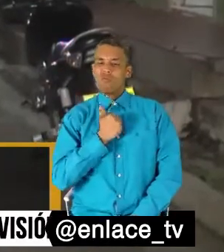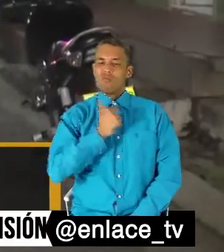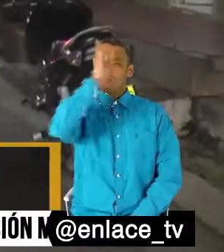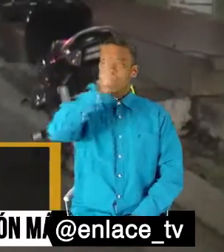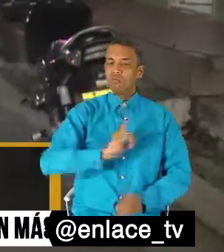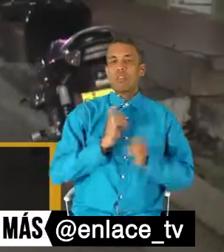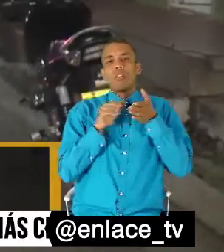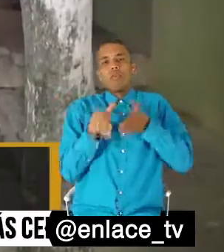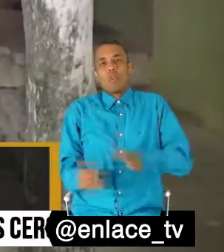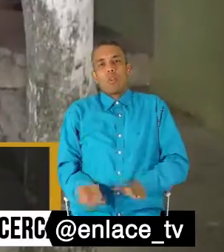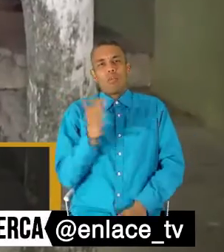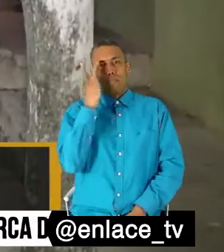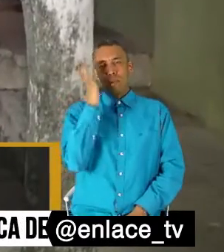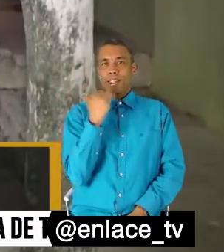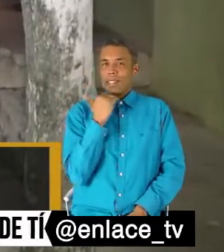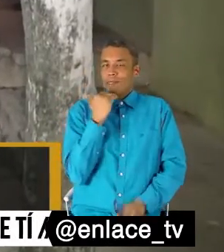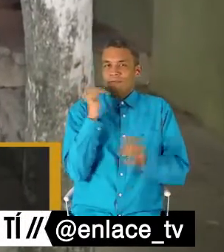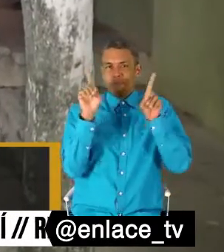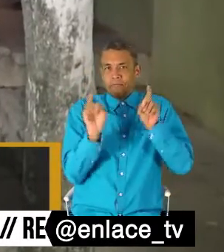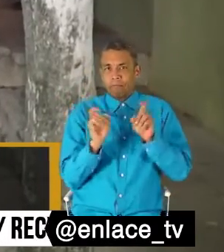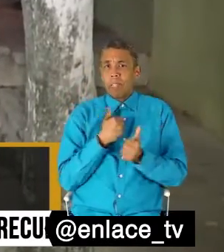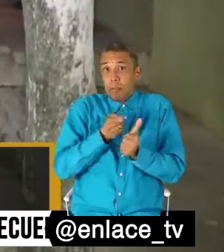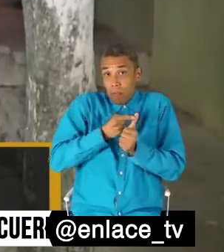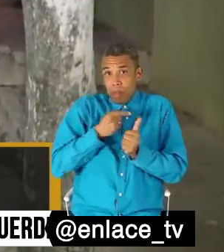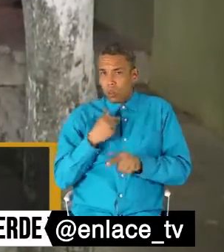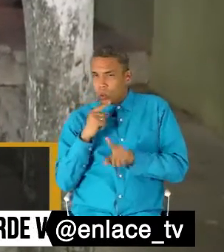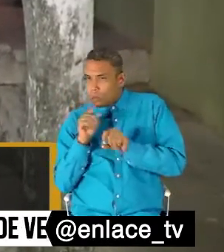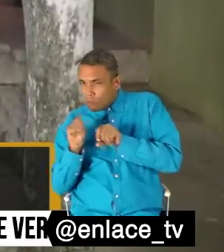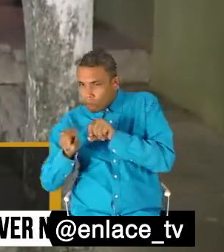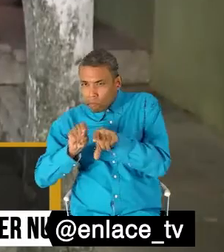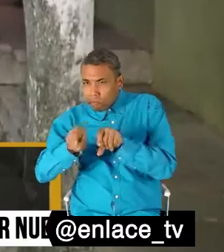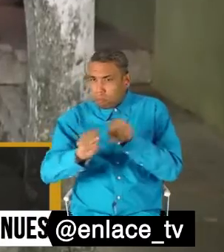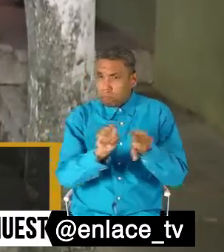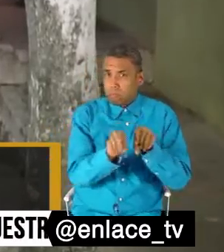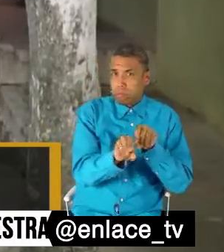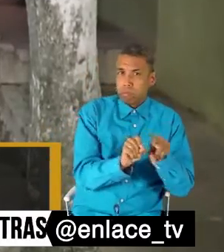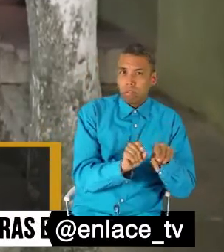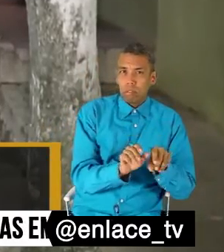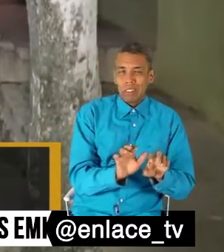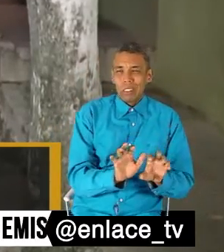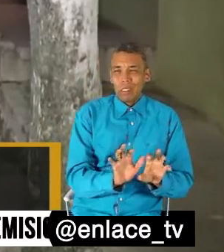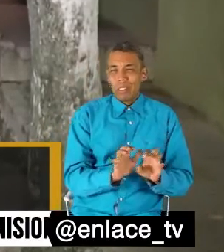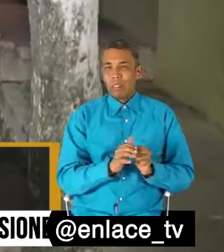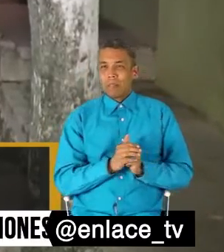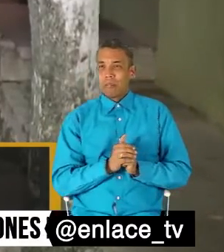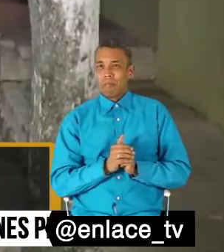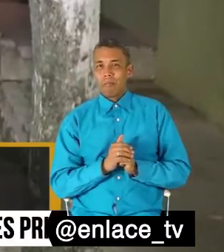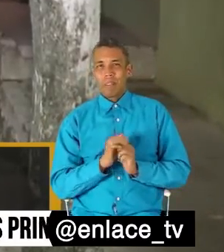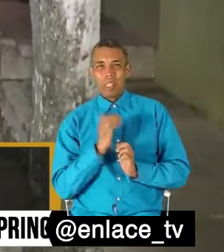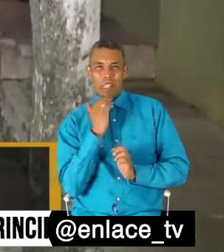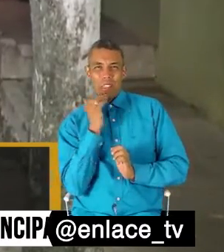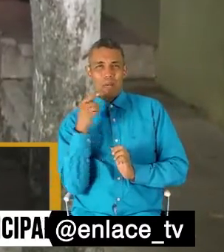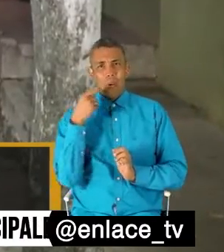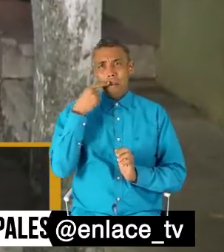podemos determinar dentro del primer trabajo de campo, pues algunas de estas conductas obedecen pues a un hogar disfuncional, no